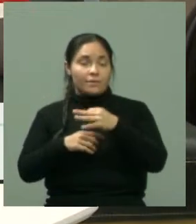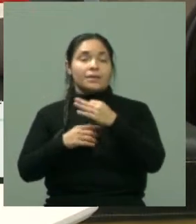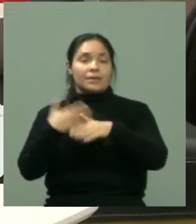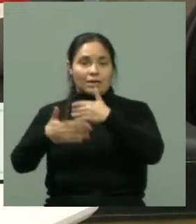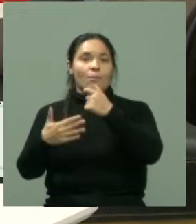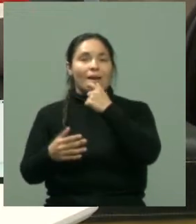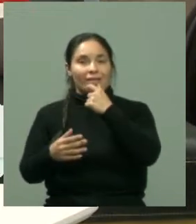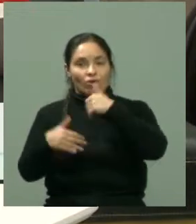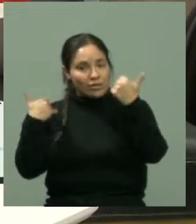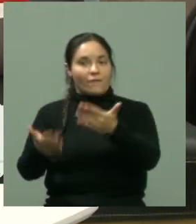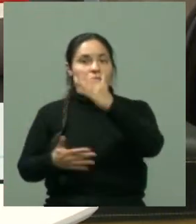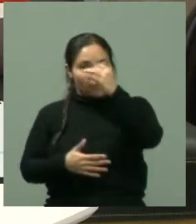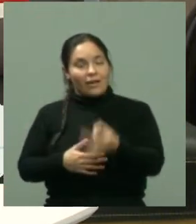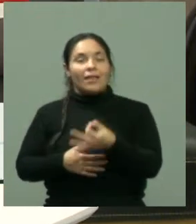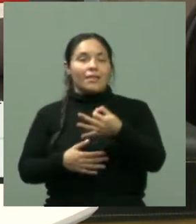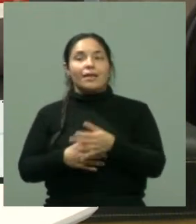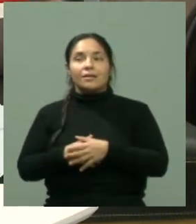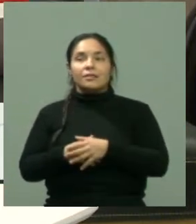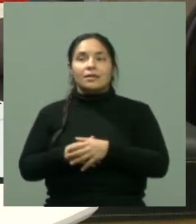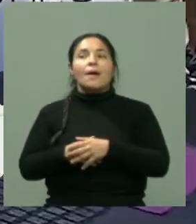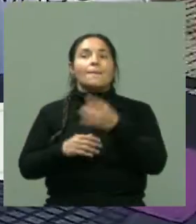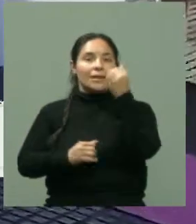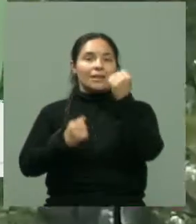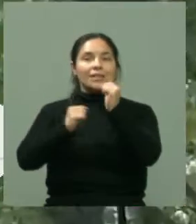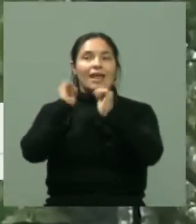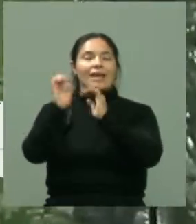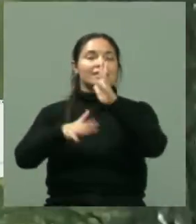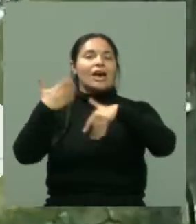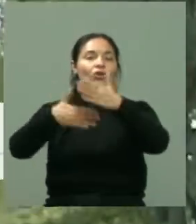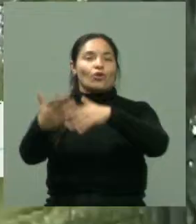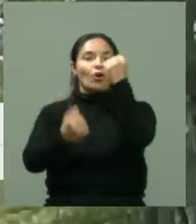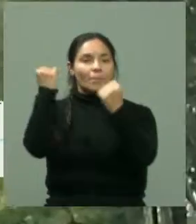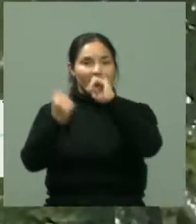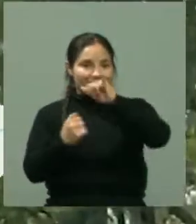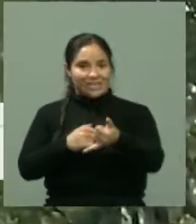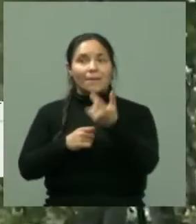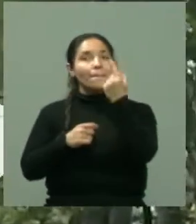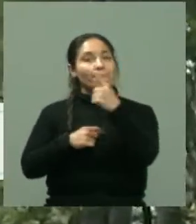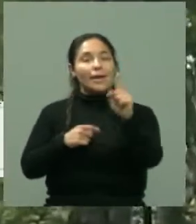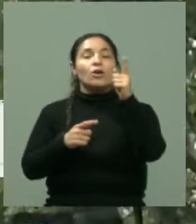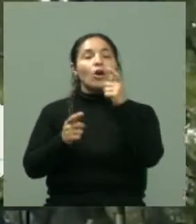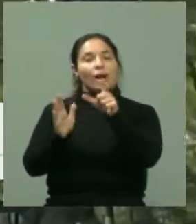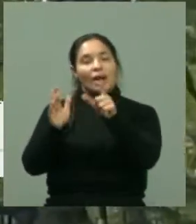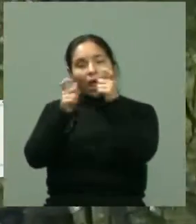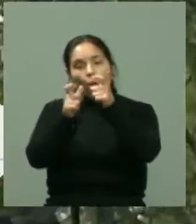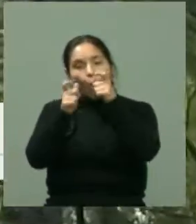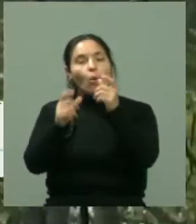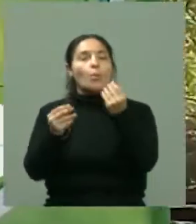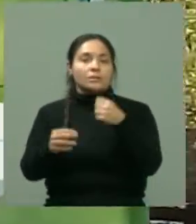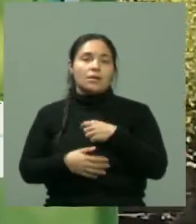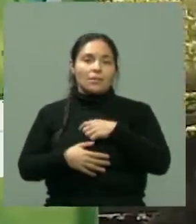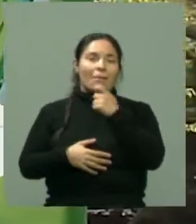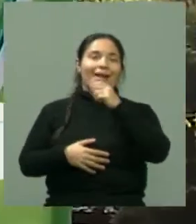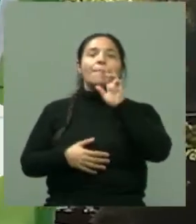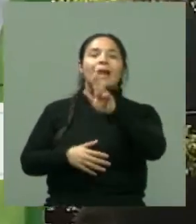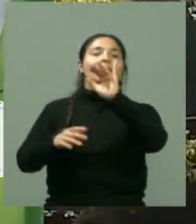provincia, claro, sería como un buen desarrollo económico, pero después cómo lo pensamos también en las regulaciones. O sea, no es una cuestión de permitir,